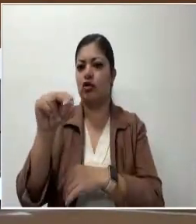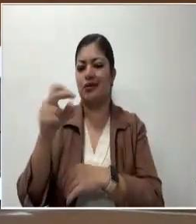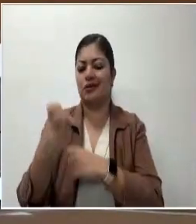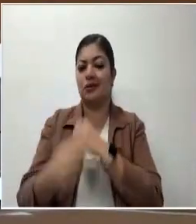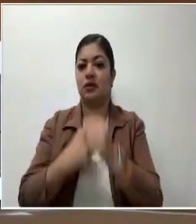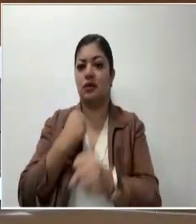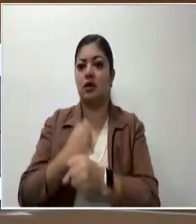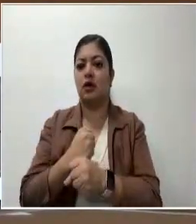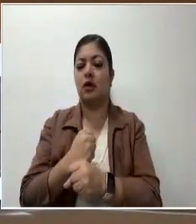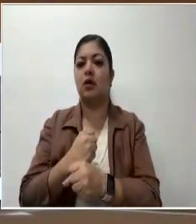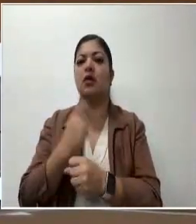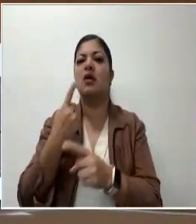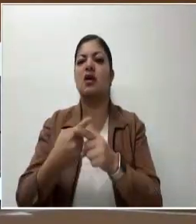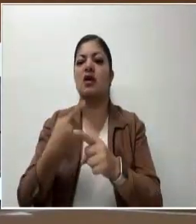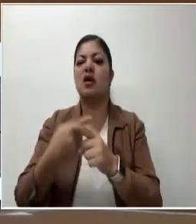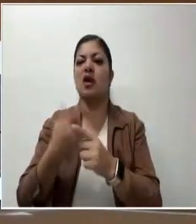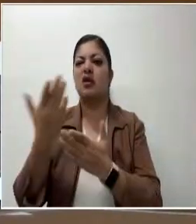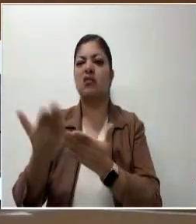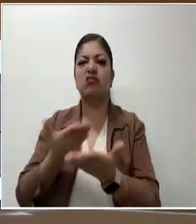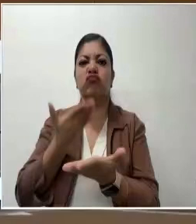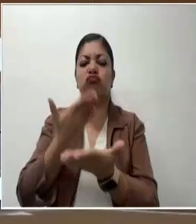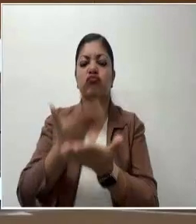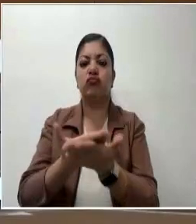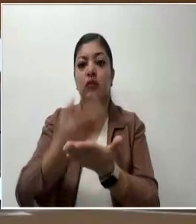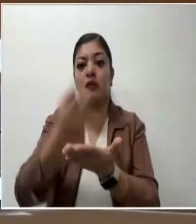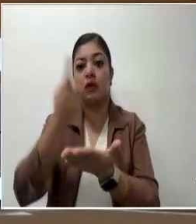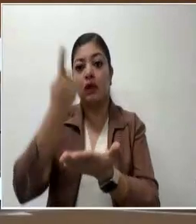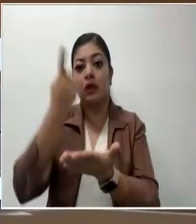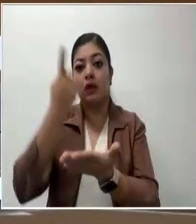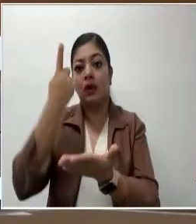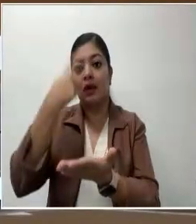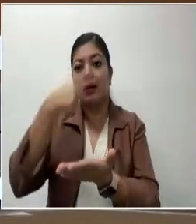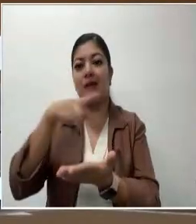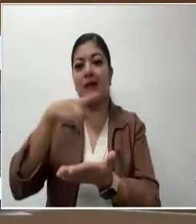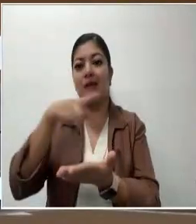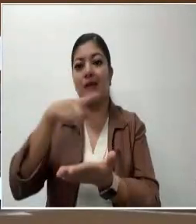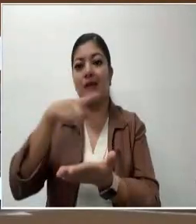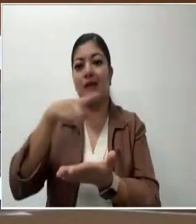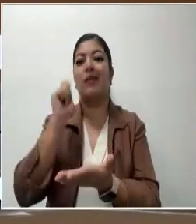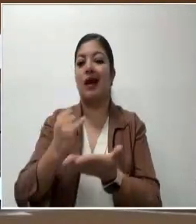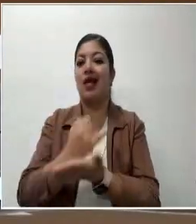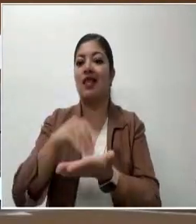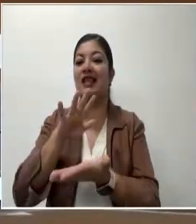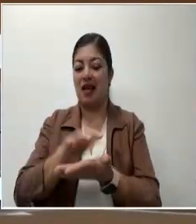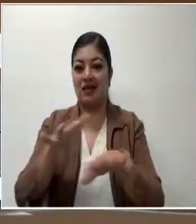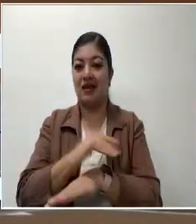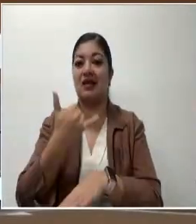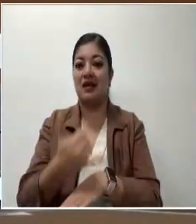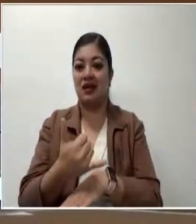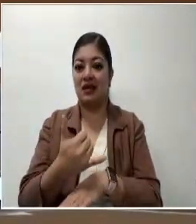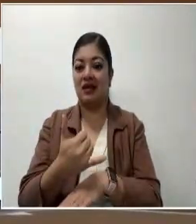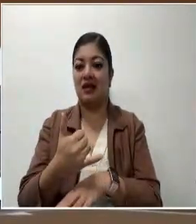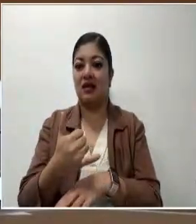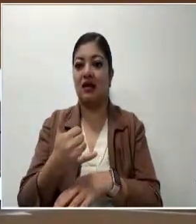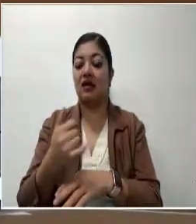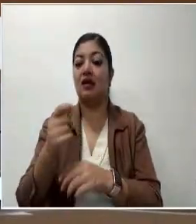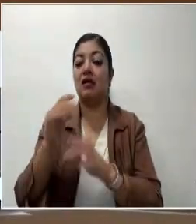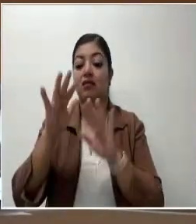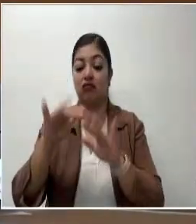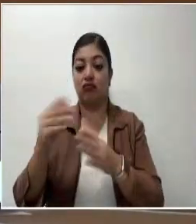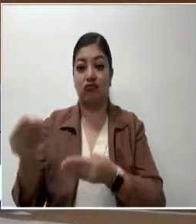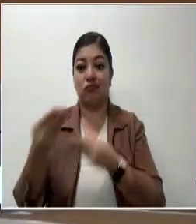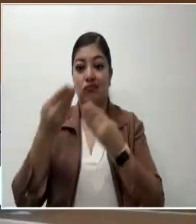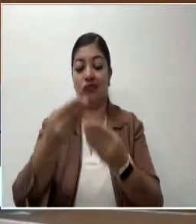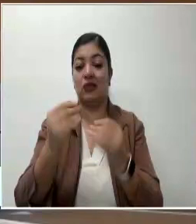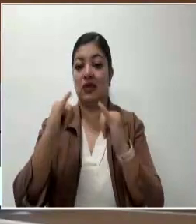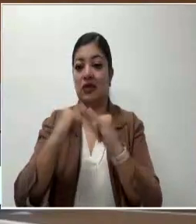Interpuesto con el fin de controvertir el dictamen consolidado y la resolución del Consejo general del Instituto Nacional